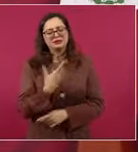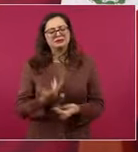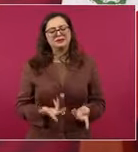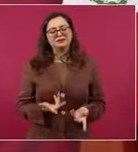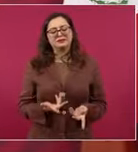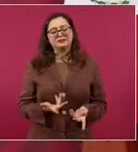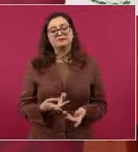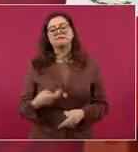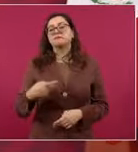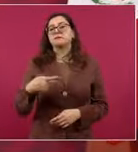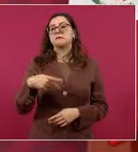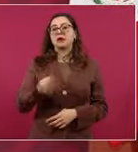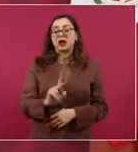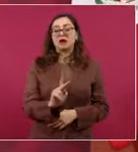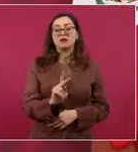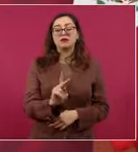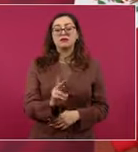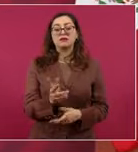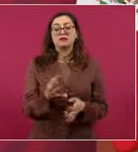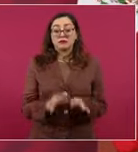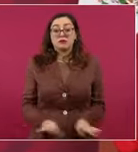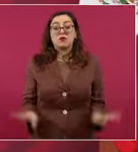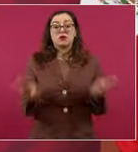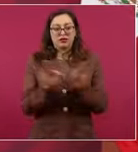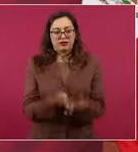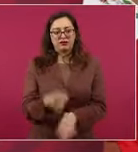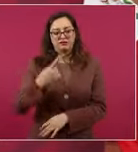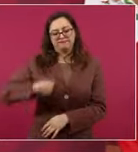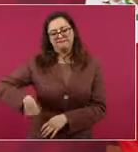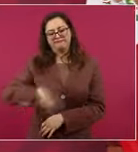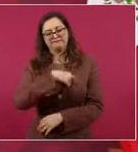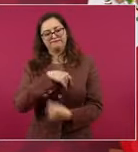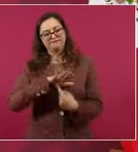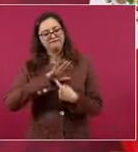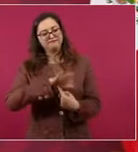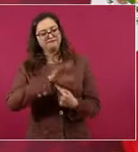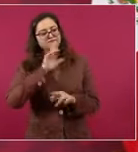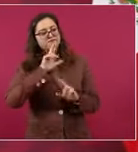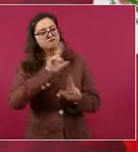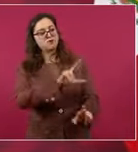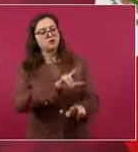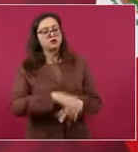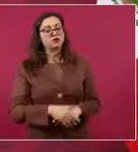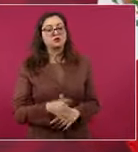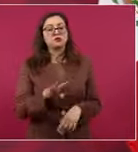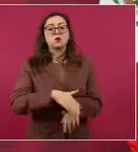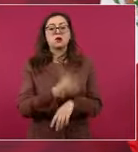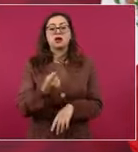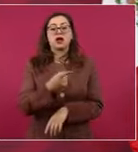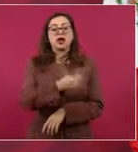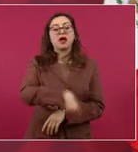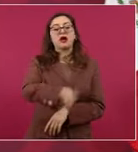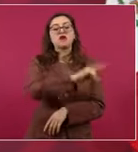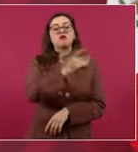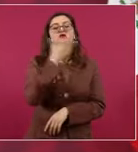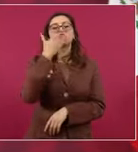réplica para que no puedan manipular como lo hacían antes,